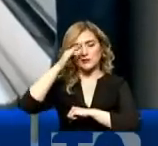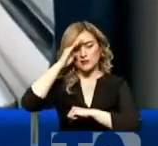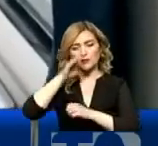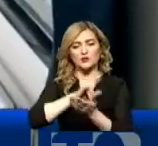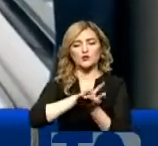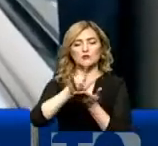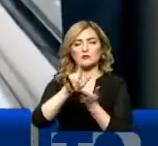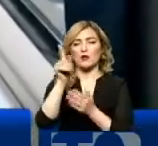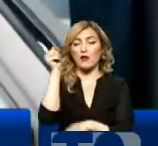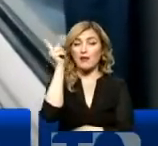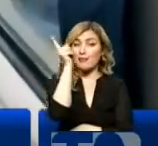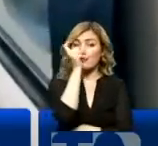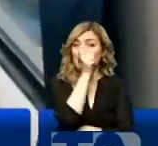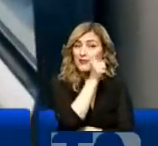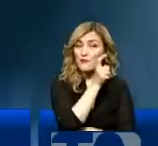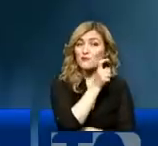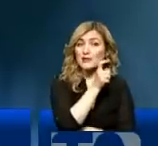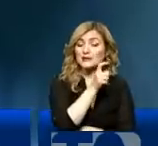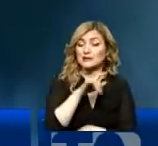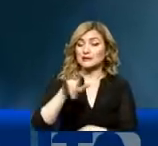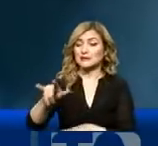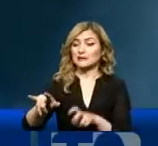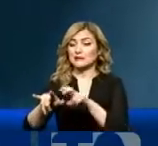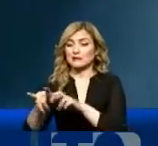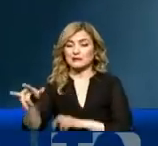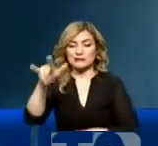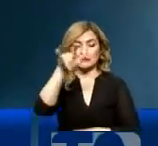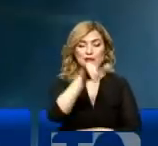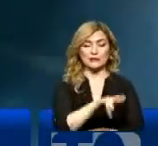que significa la extracción de estos